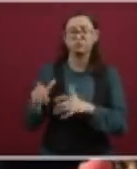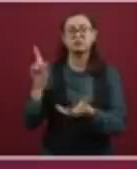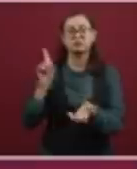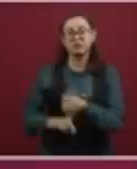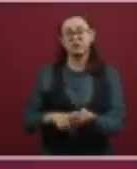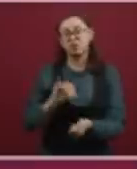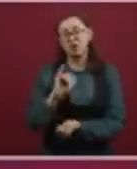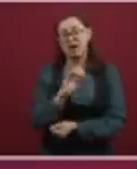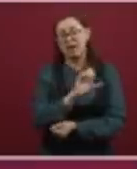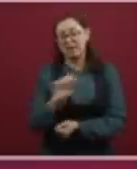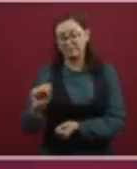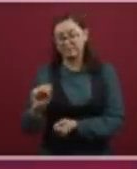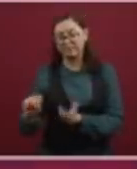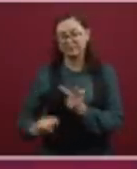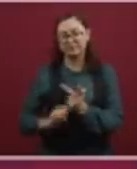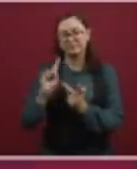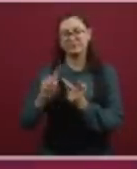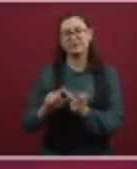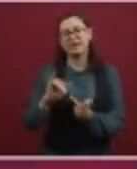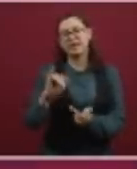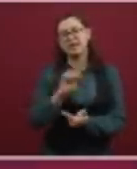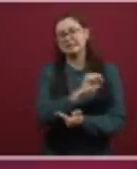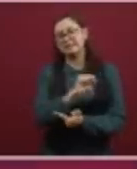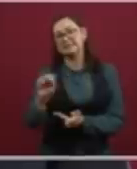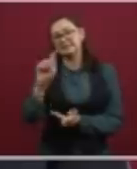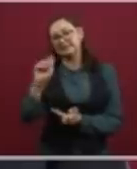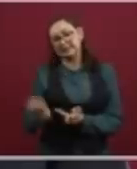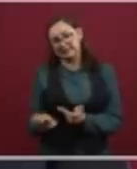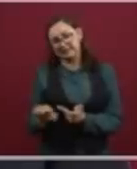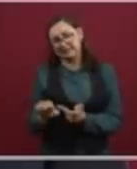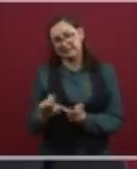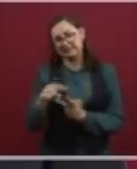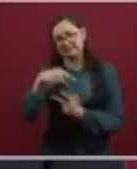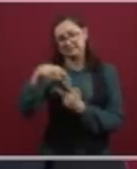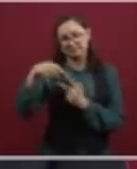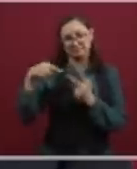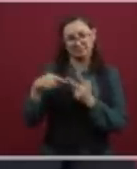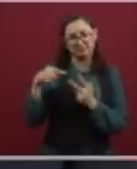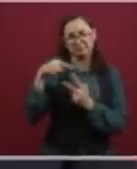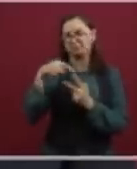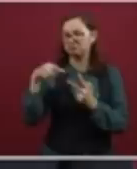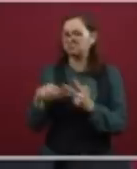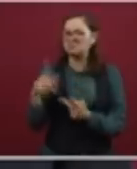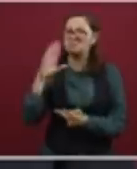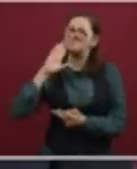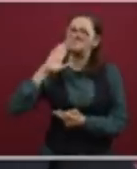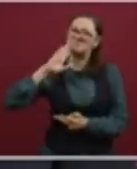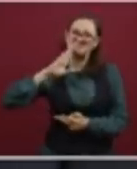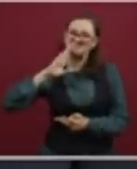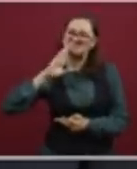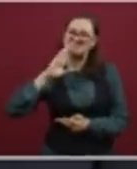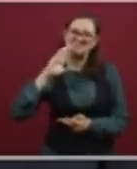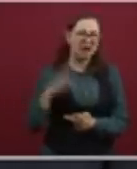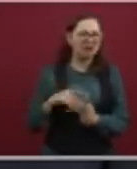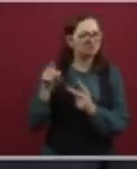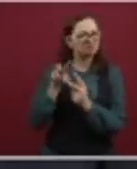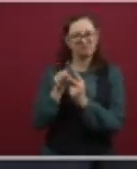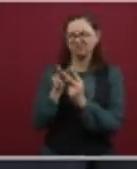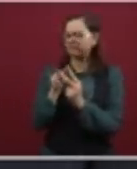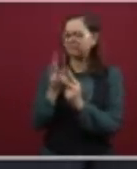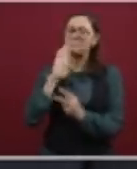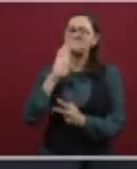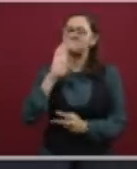del seguro y del ISSSTE, porque está mal, tanto en el ISSSTE como en el seguro.